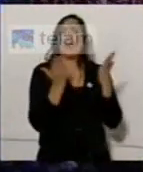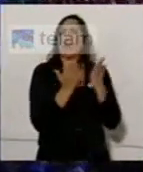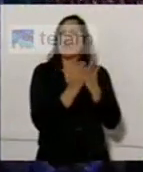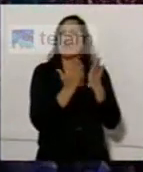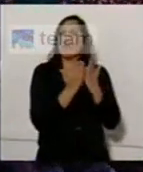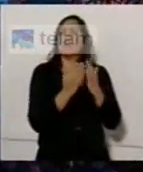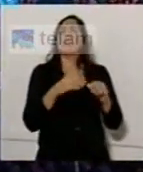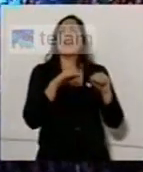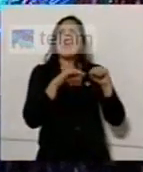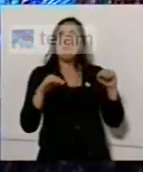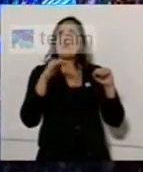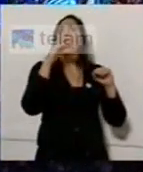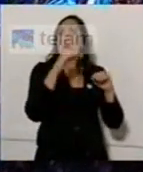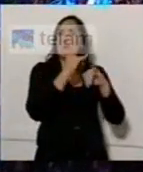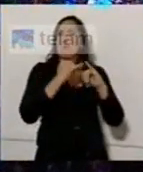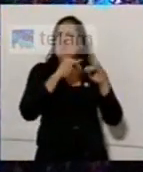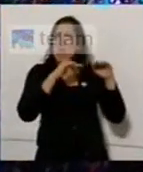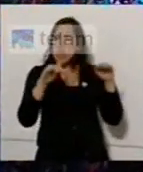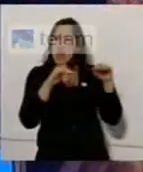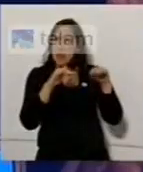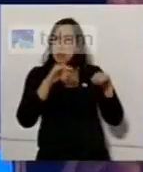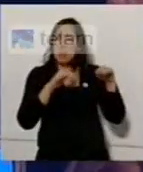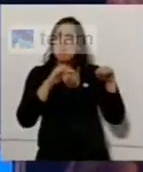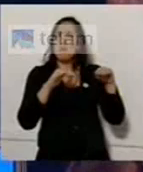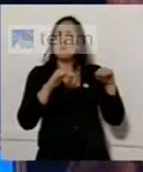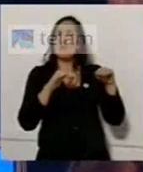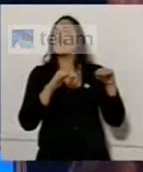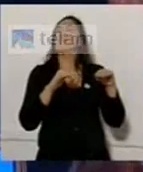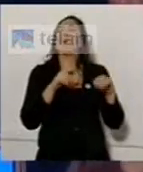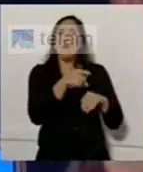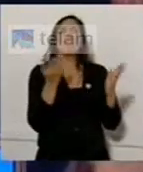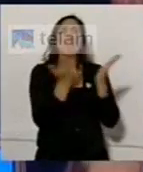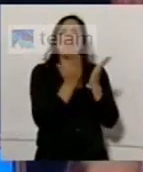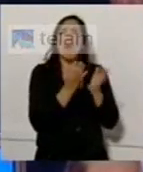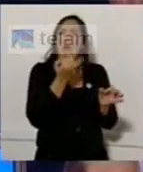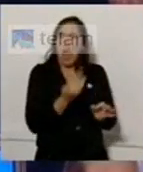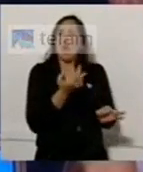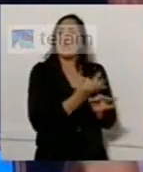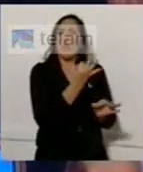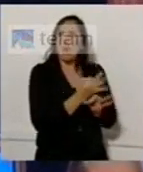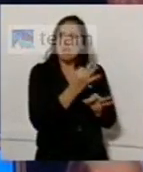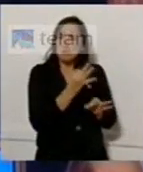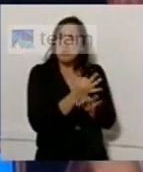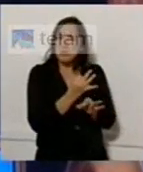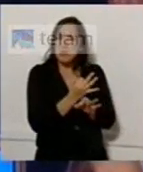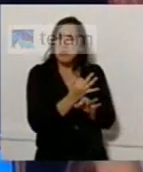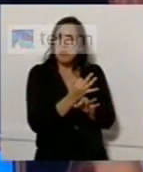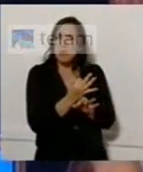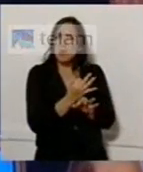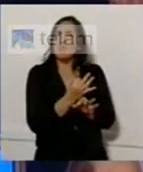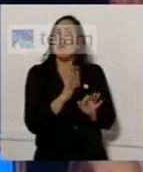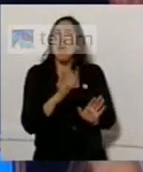argentinos de clase media, argentinos que han tenido la oportunidad de la educación, tal vez no la de